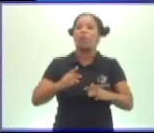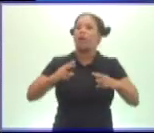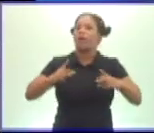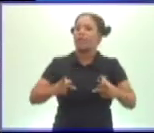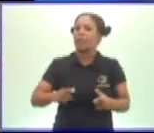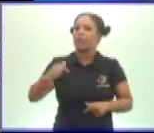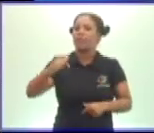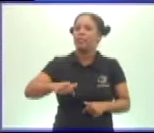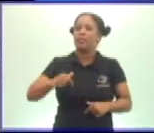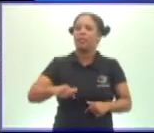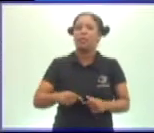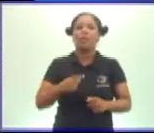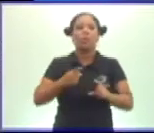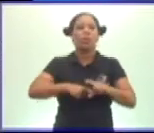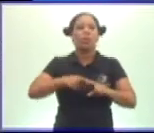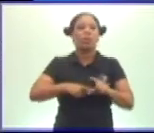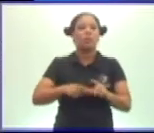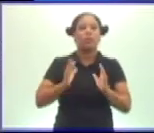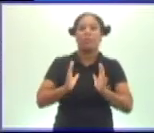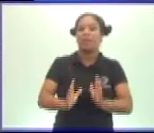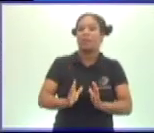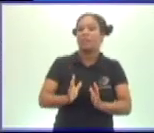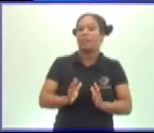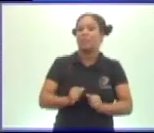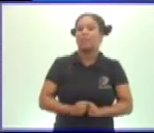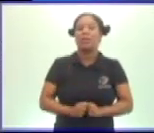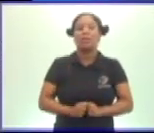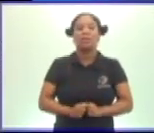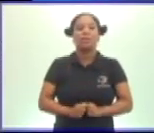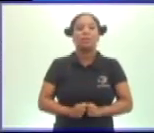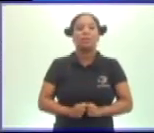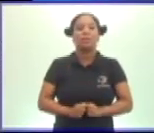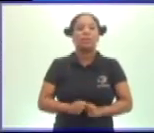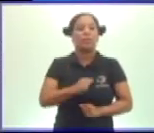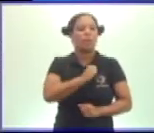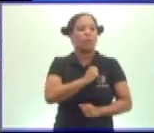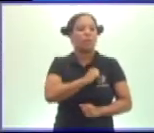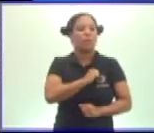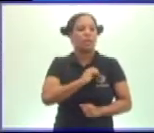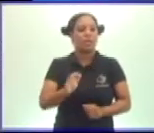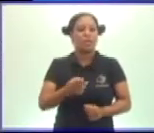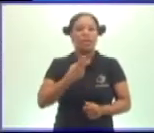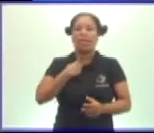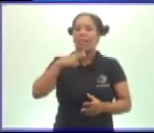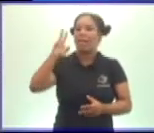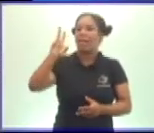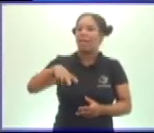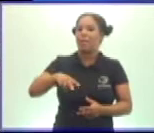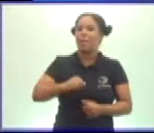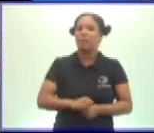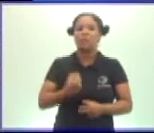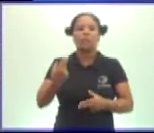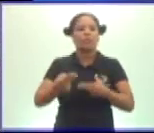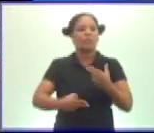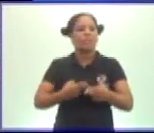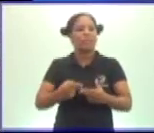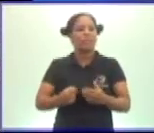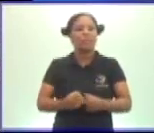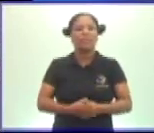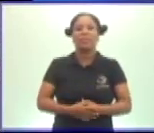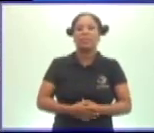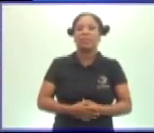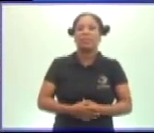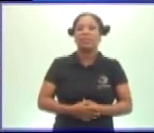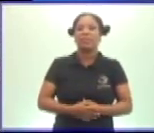para sistematizar estos contenidos para cualquiera de las evaluaciones que se van a ir produciendo